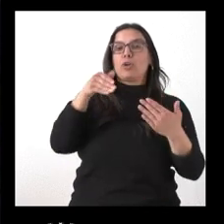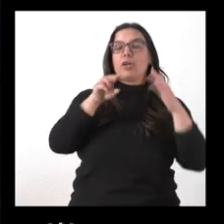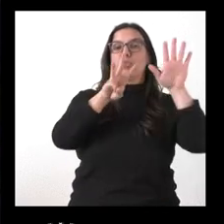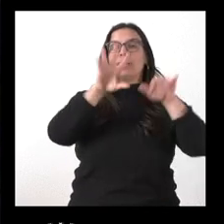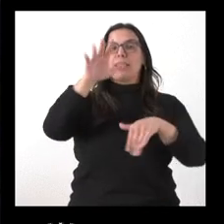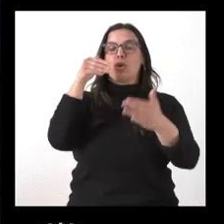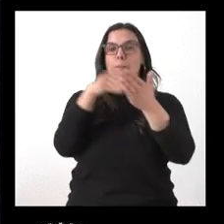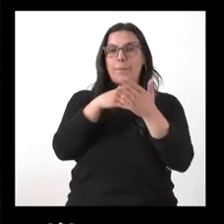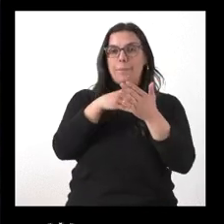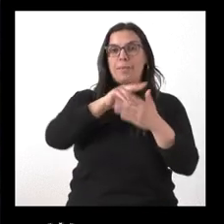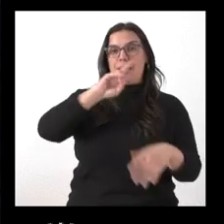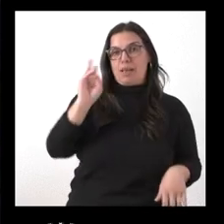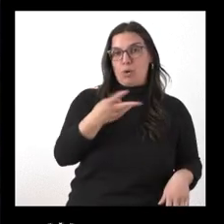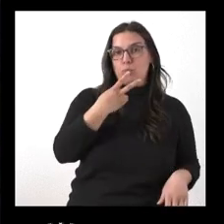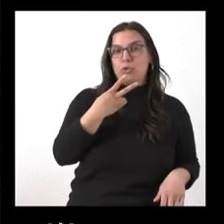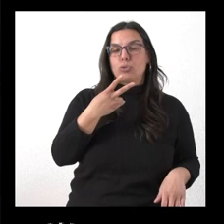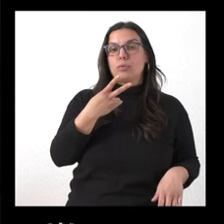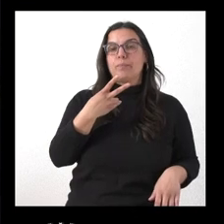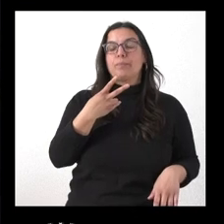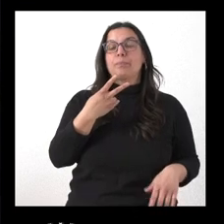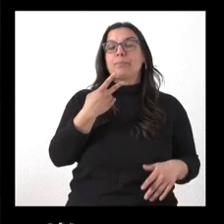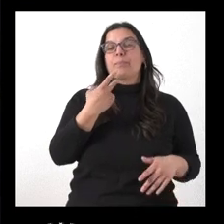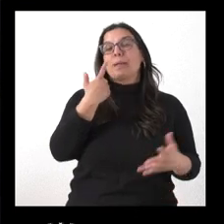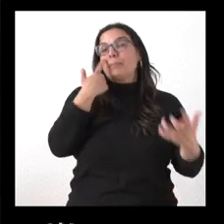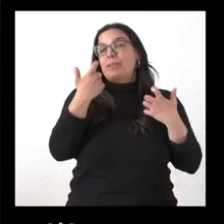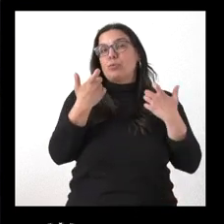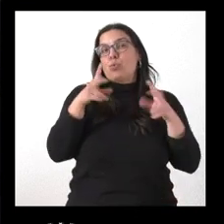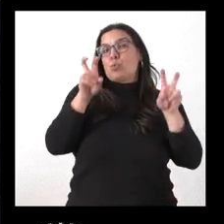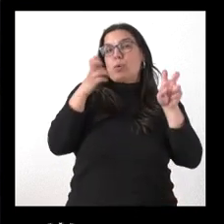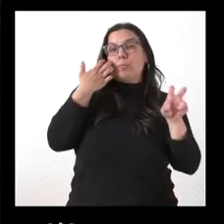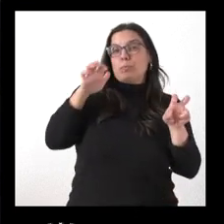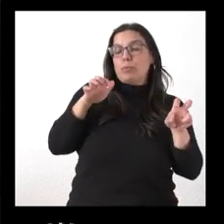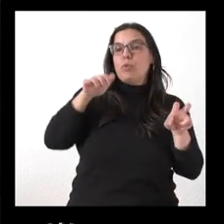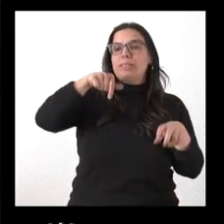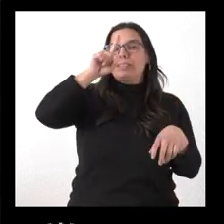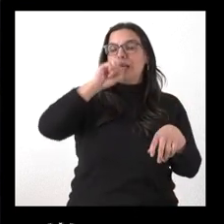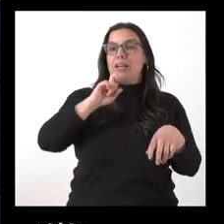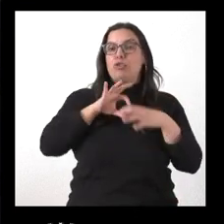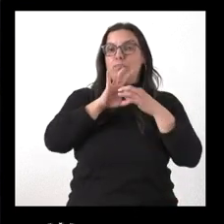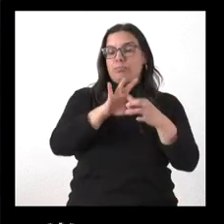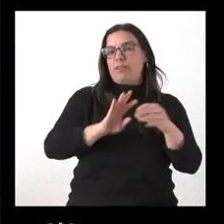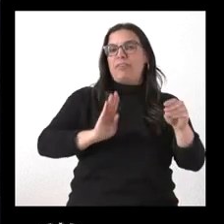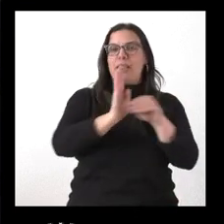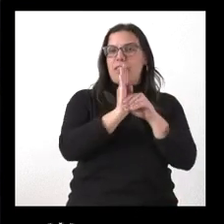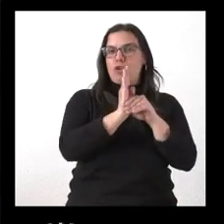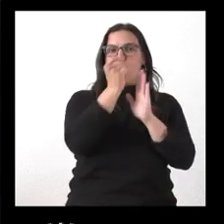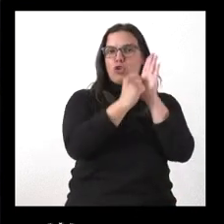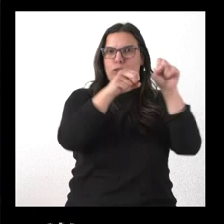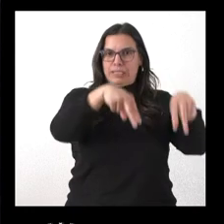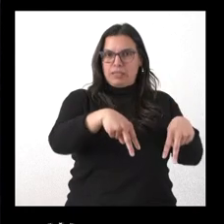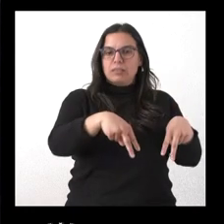85.000 euros significar como gran novedad dentro de lo que es la financiación incondicionada y es el caso